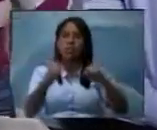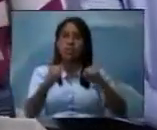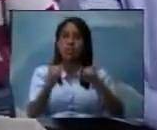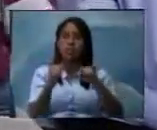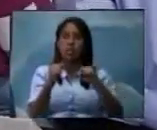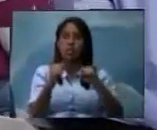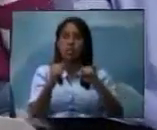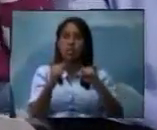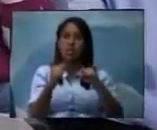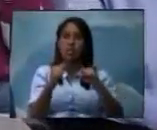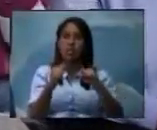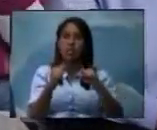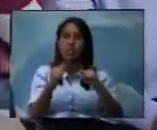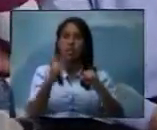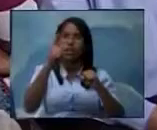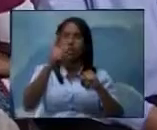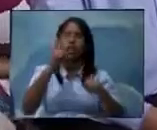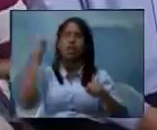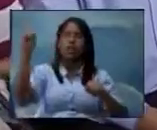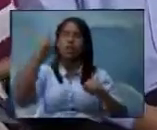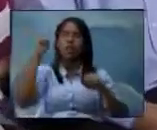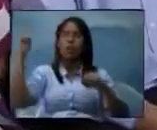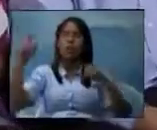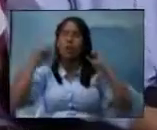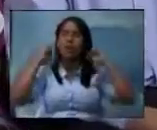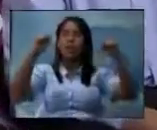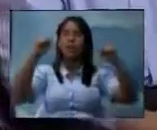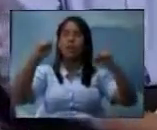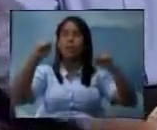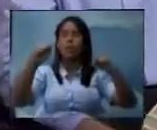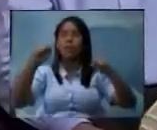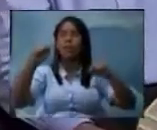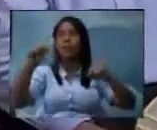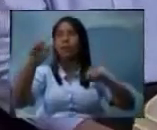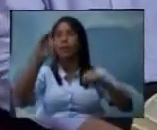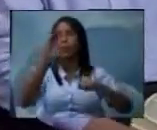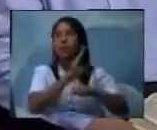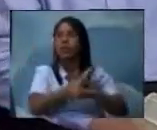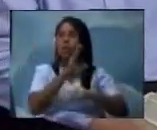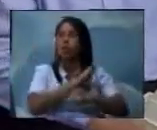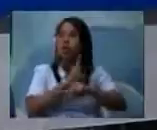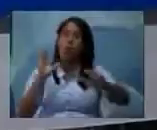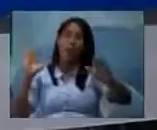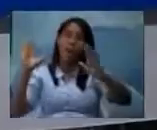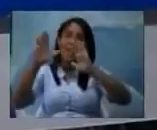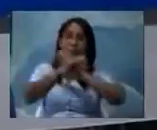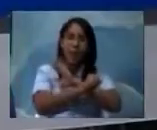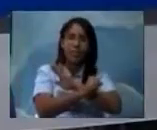Al reino de los cielos se hace fuerza. Y los valientes. Y los valientes.